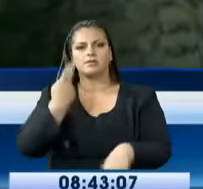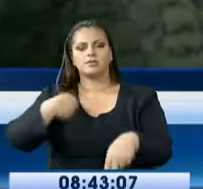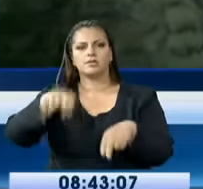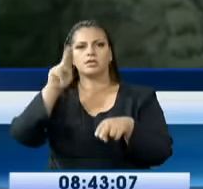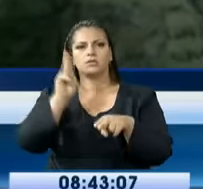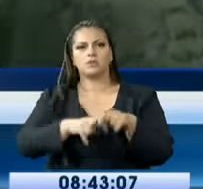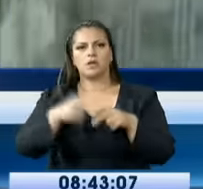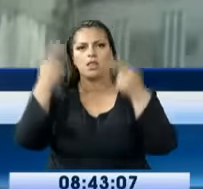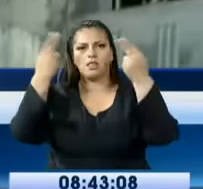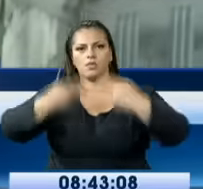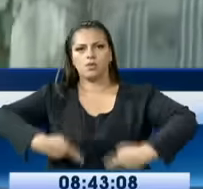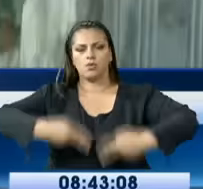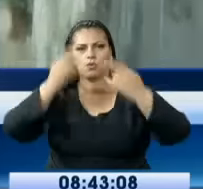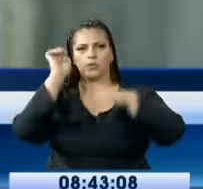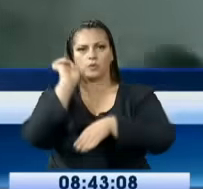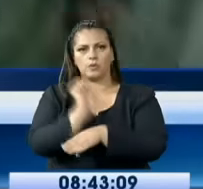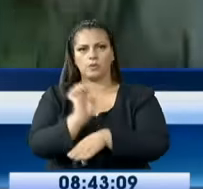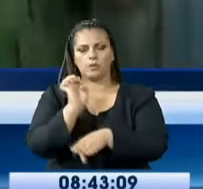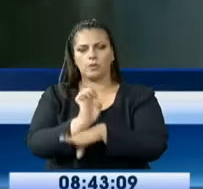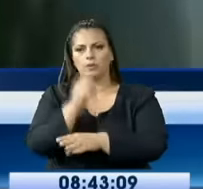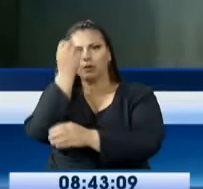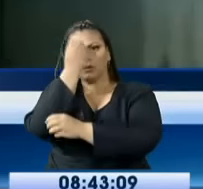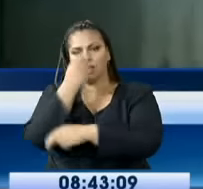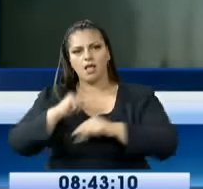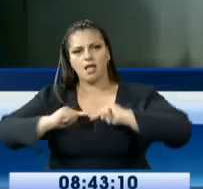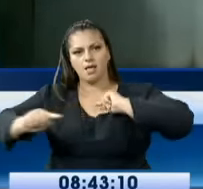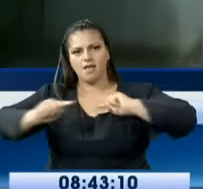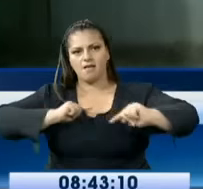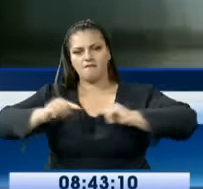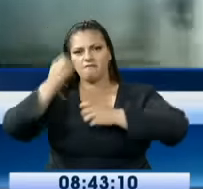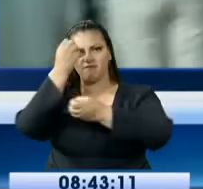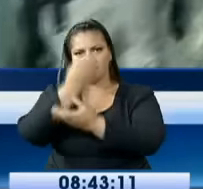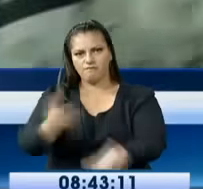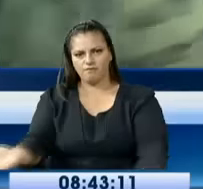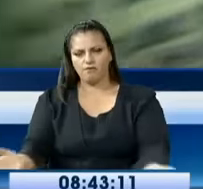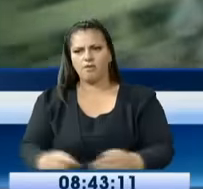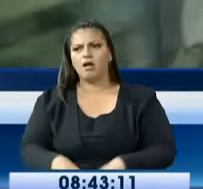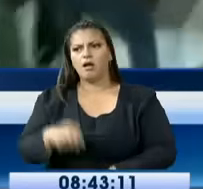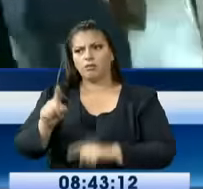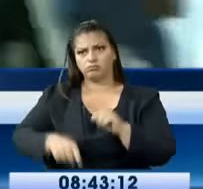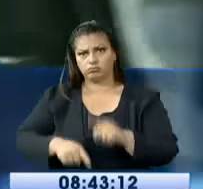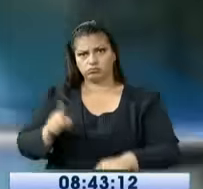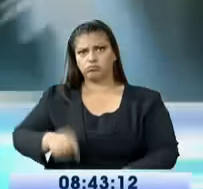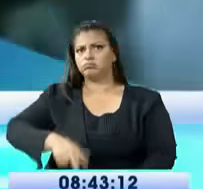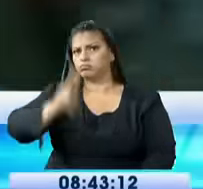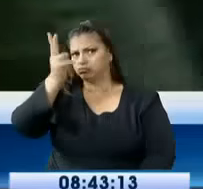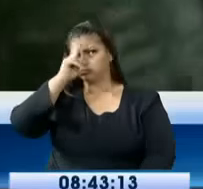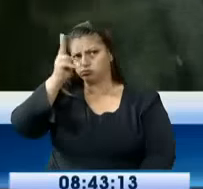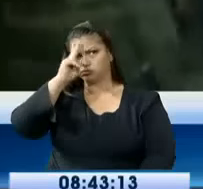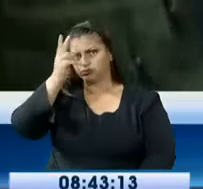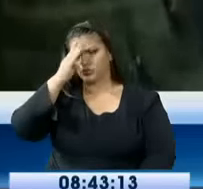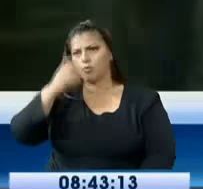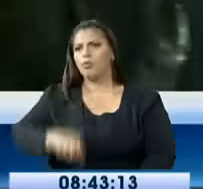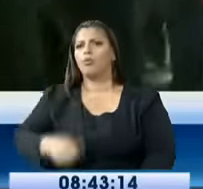los 12 millones de dólares en mercadería incautada.